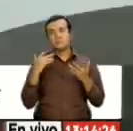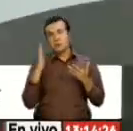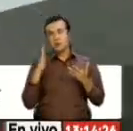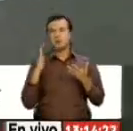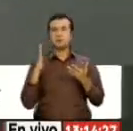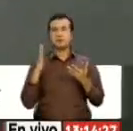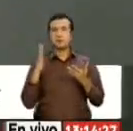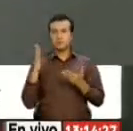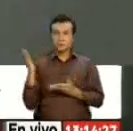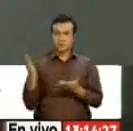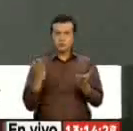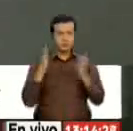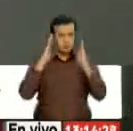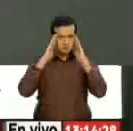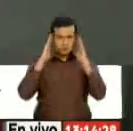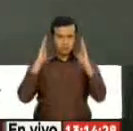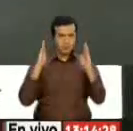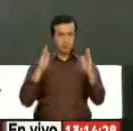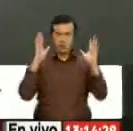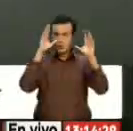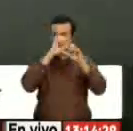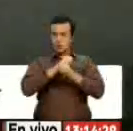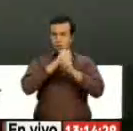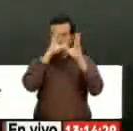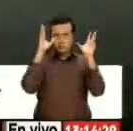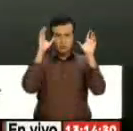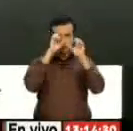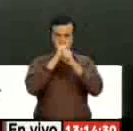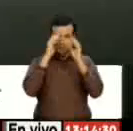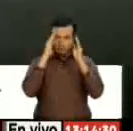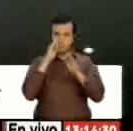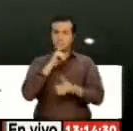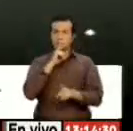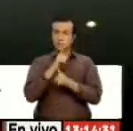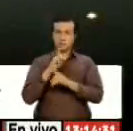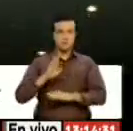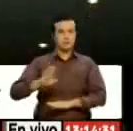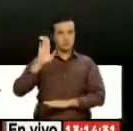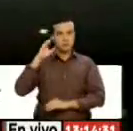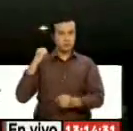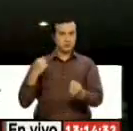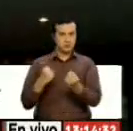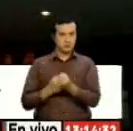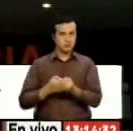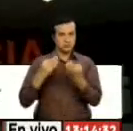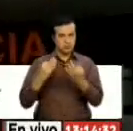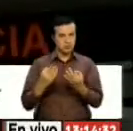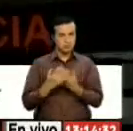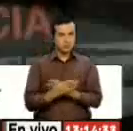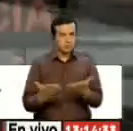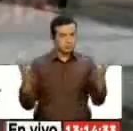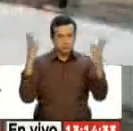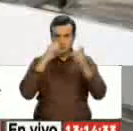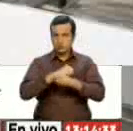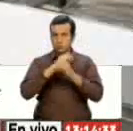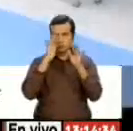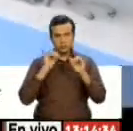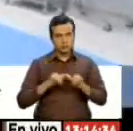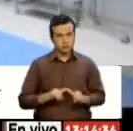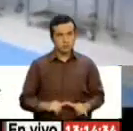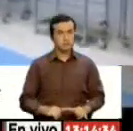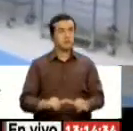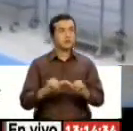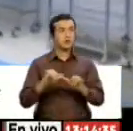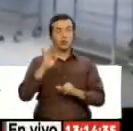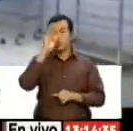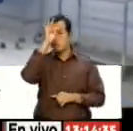se logre ofrecer una atención 24/7. Lo han comprometido las autoridades durante el acto de inauguración, y es que